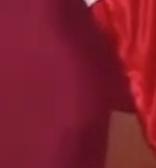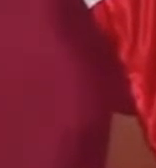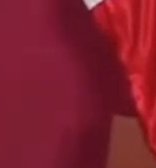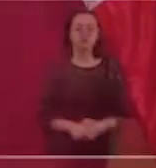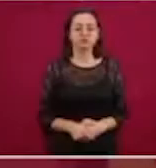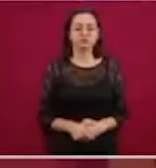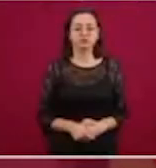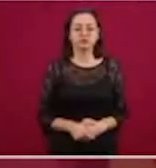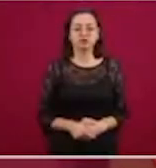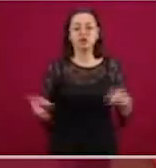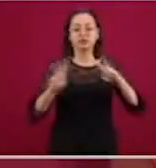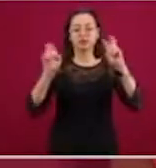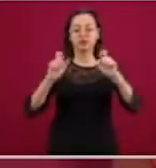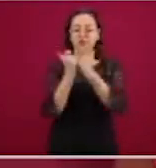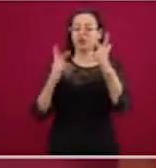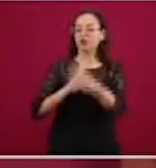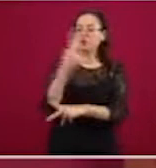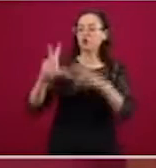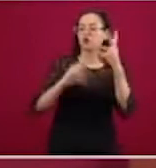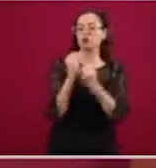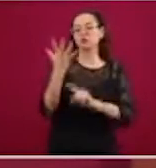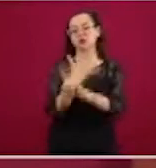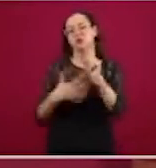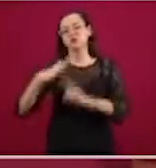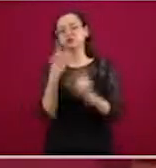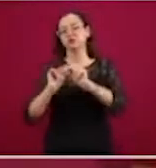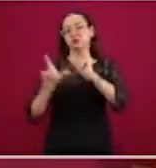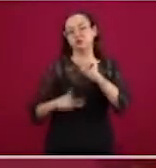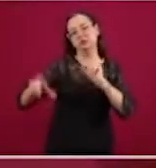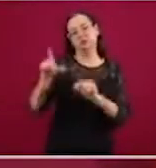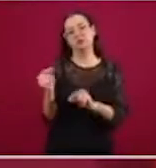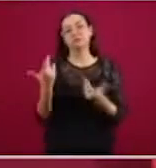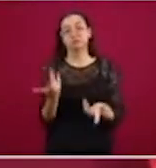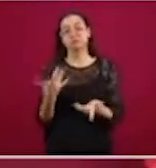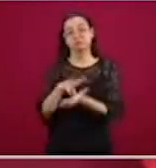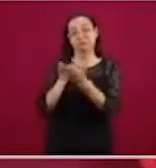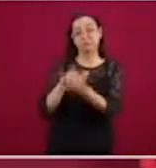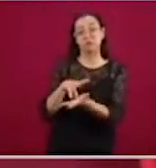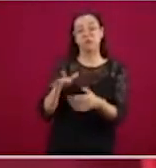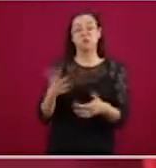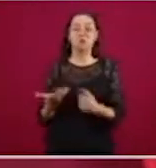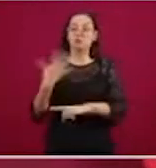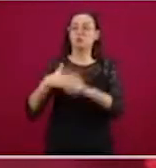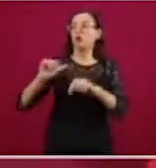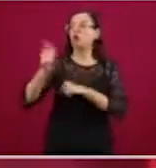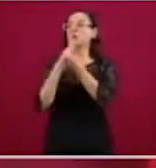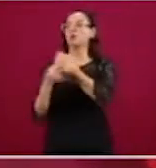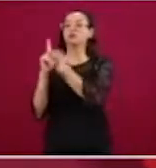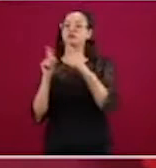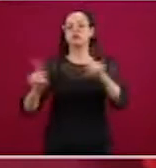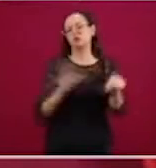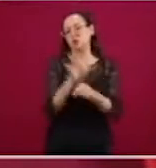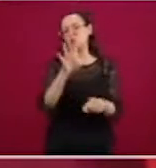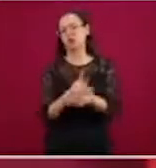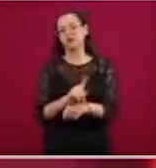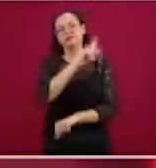comercial con Estados Unidos y con Canadá, eso nos pone en una situación distinta.